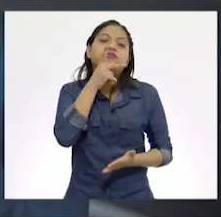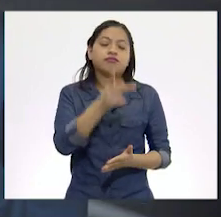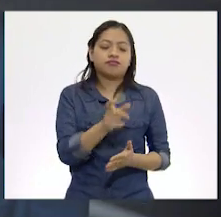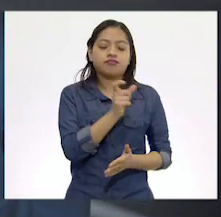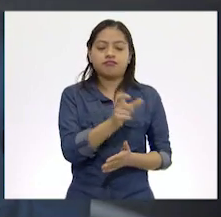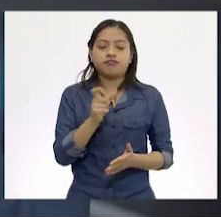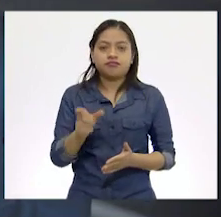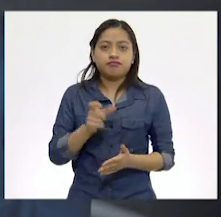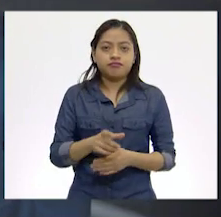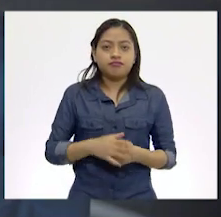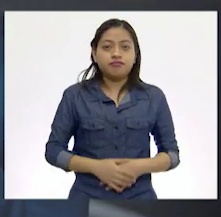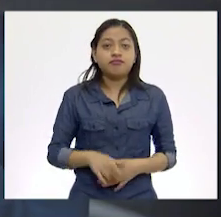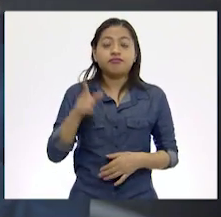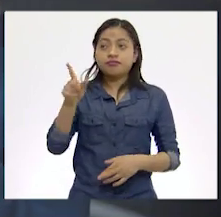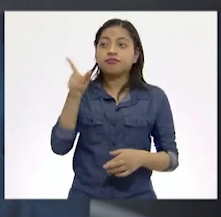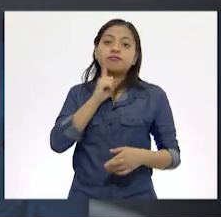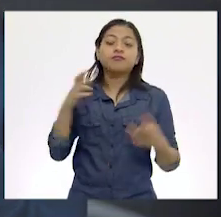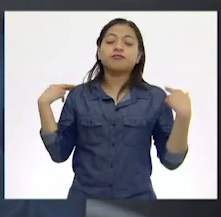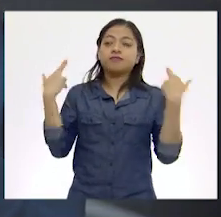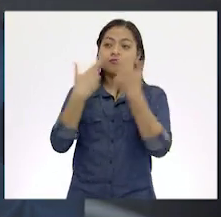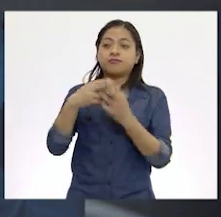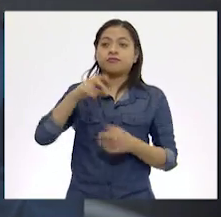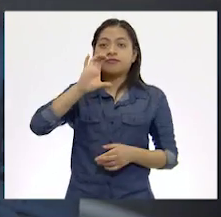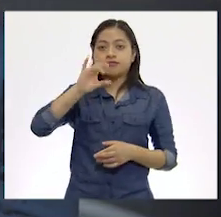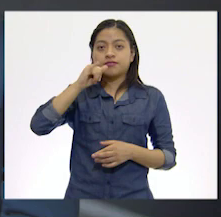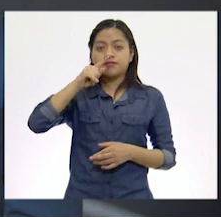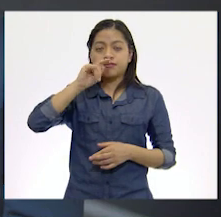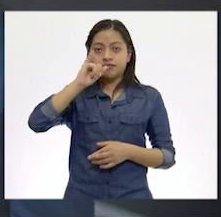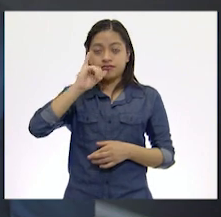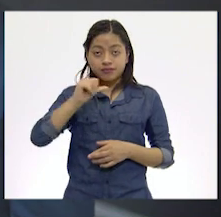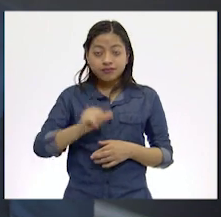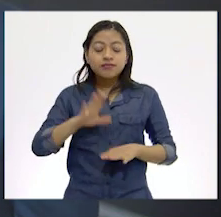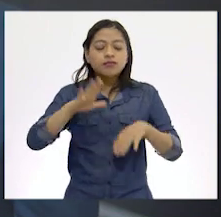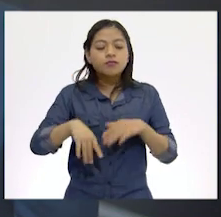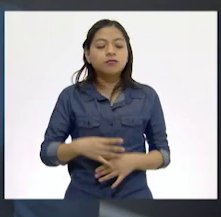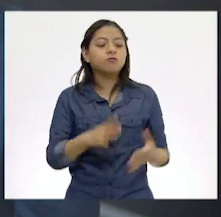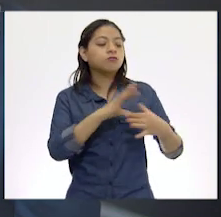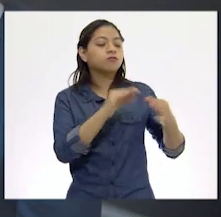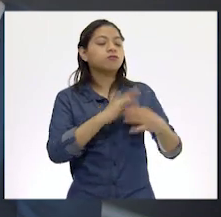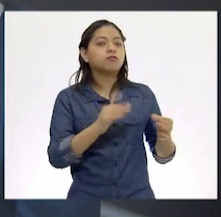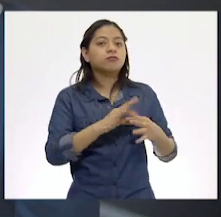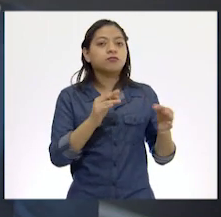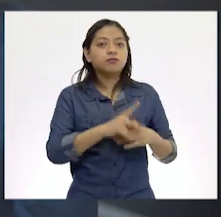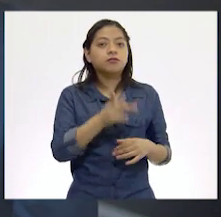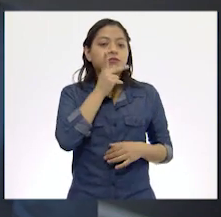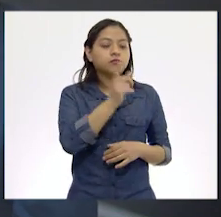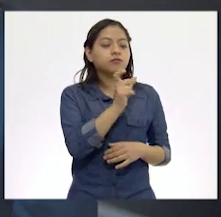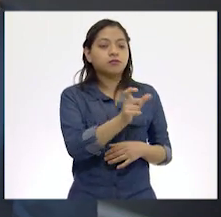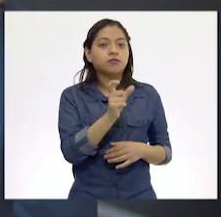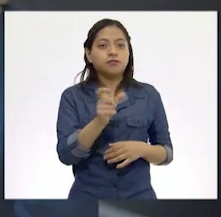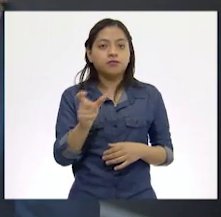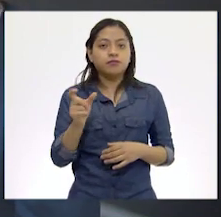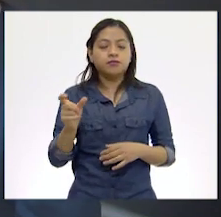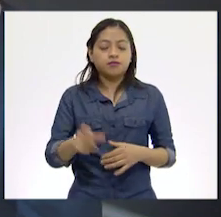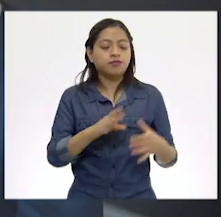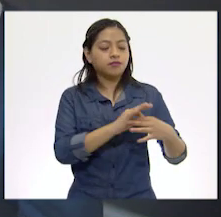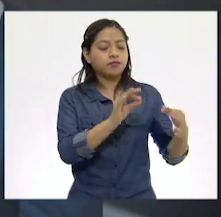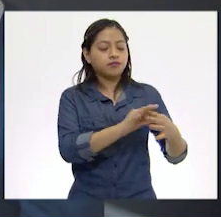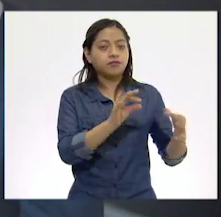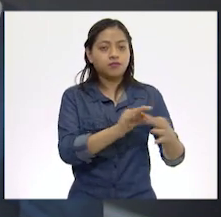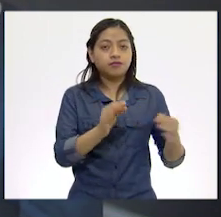palabras. Mi maestra Cintia a veces me hace dictados. Lo que más me gusta hacer es lo